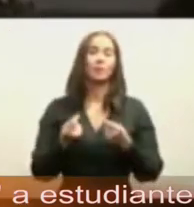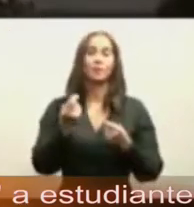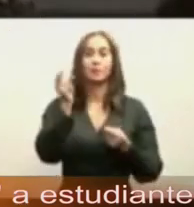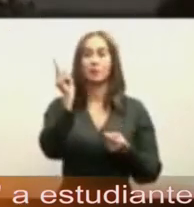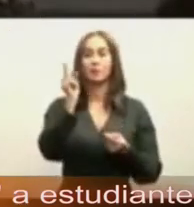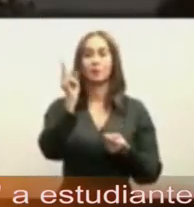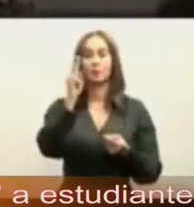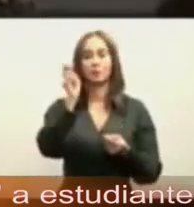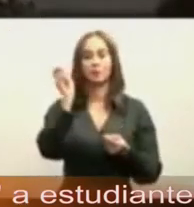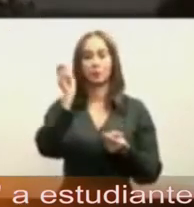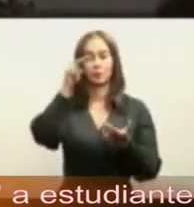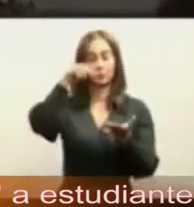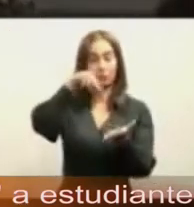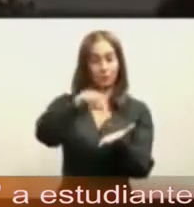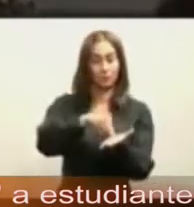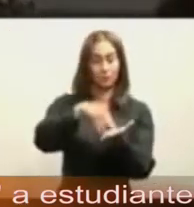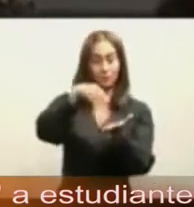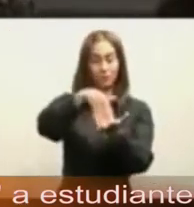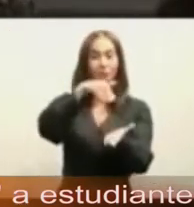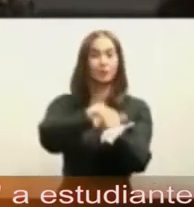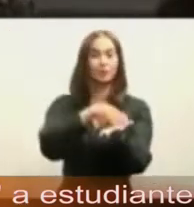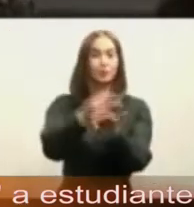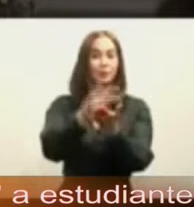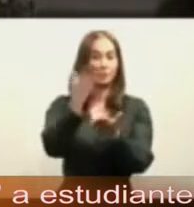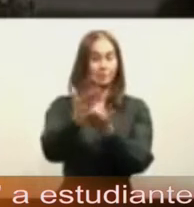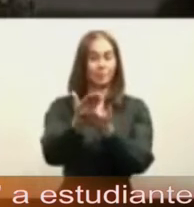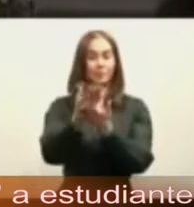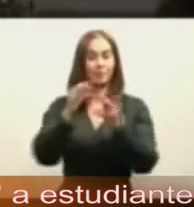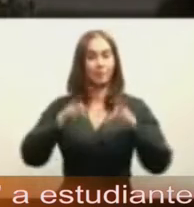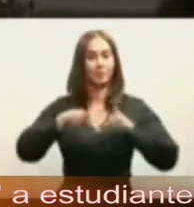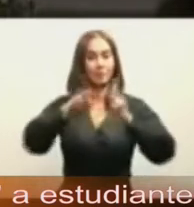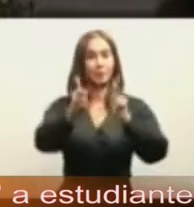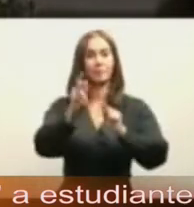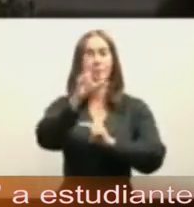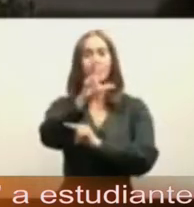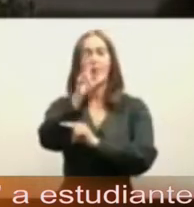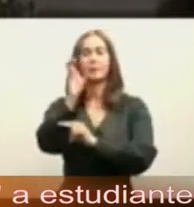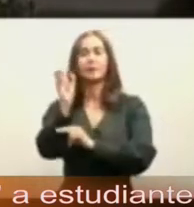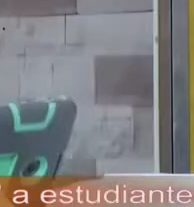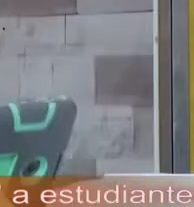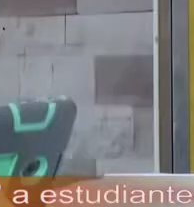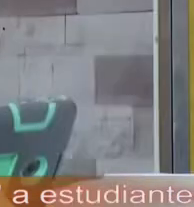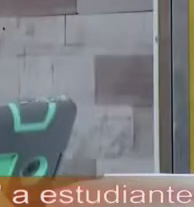hay muchos elementos aquí que descifrar si están adelante miren